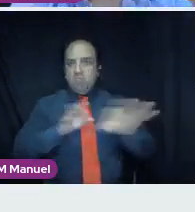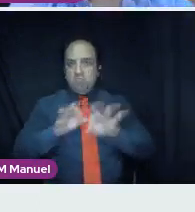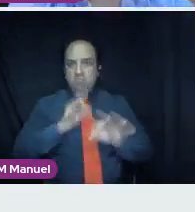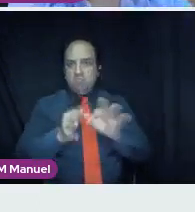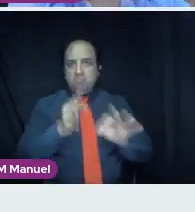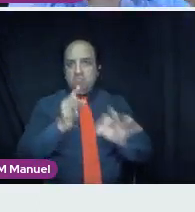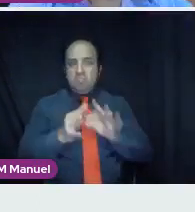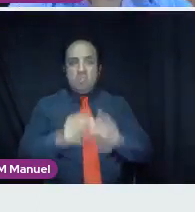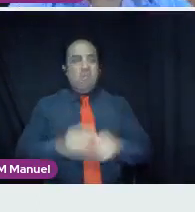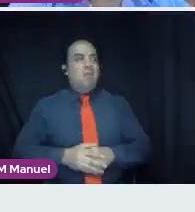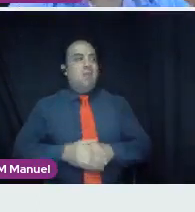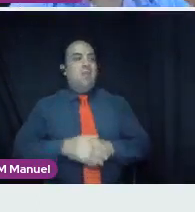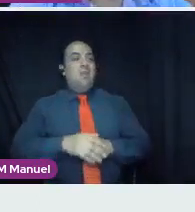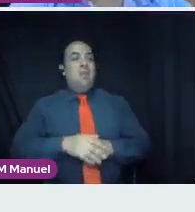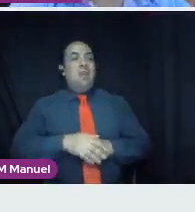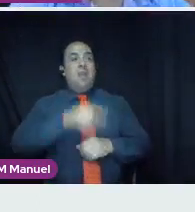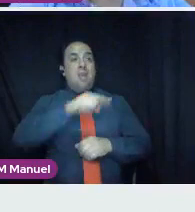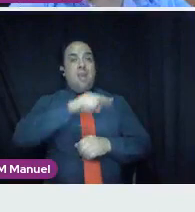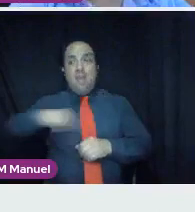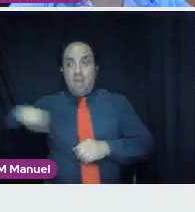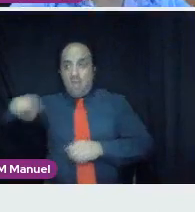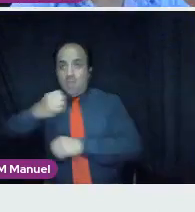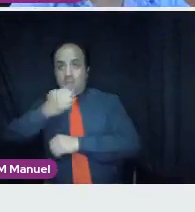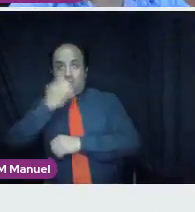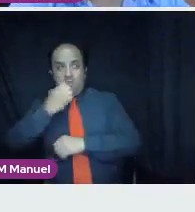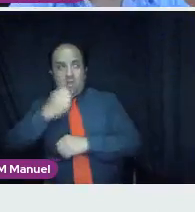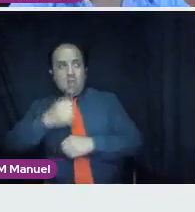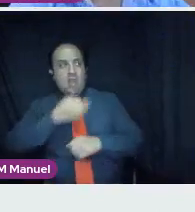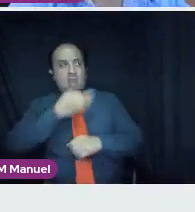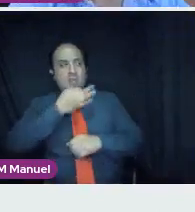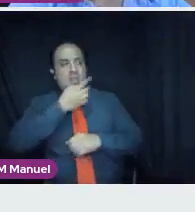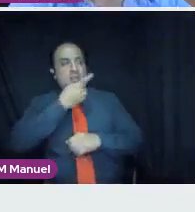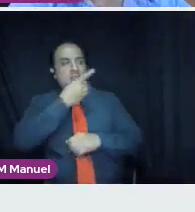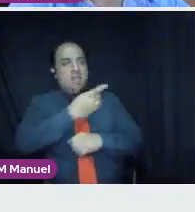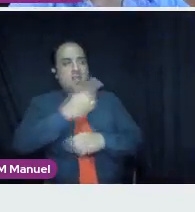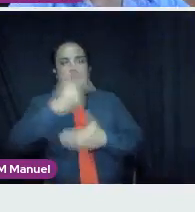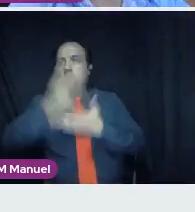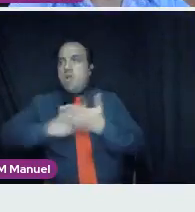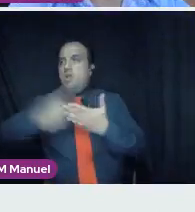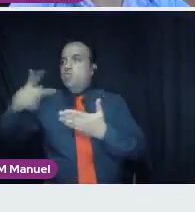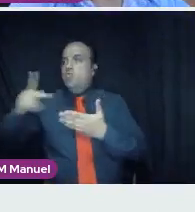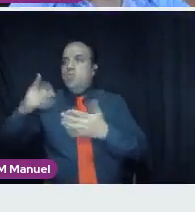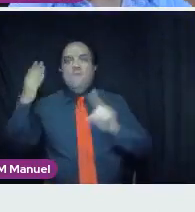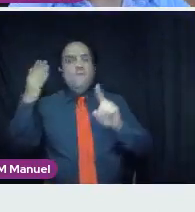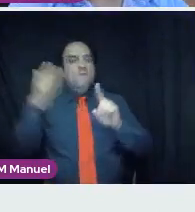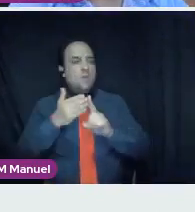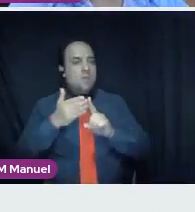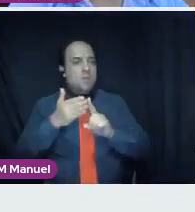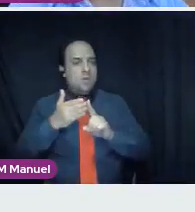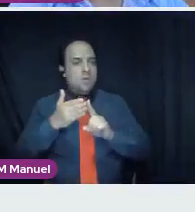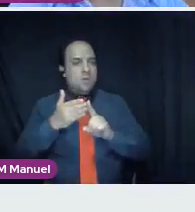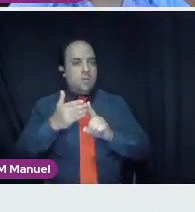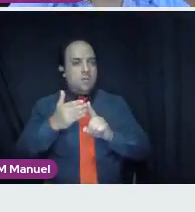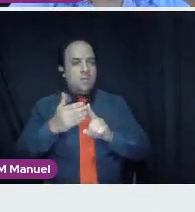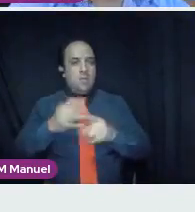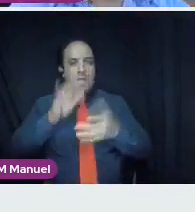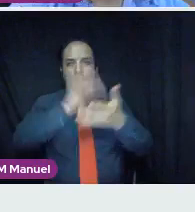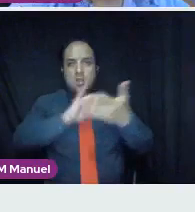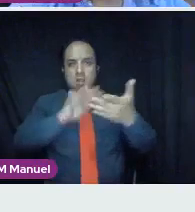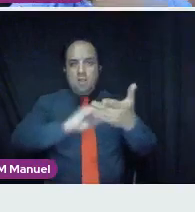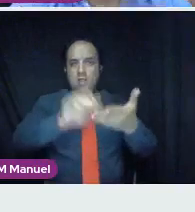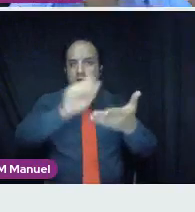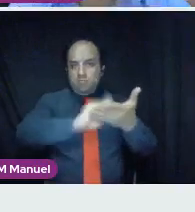las escuelas informen cuál es el plan de la escuela para la, en particular, la lectoescritura,